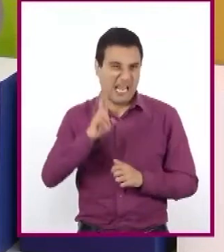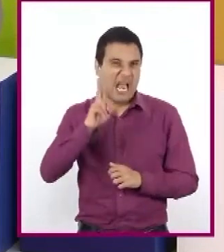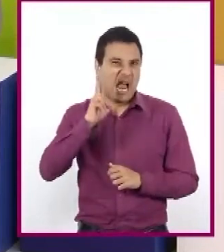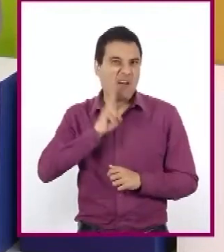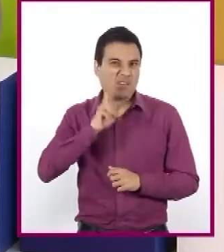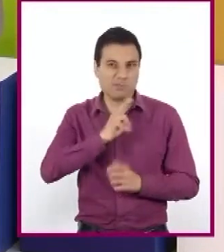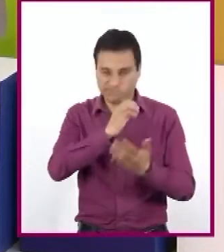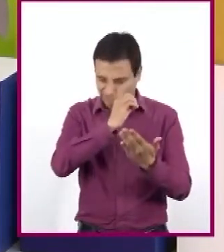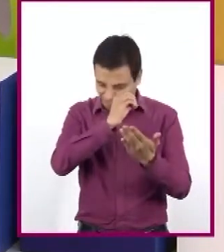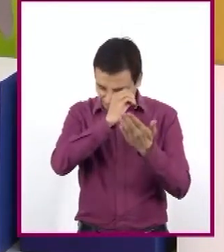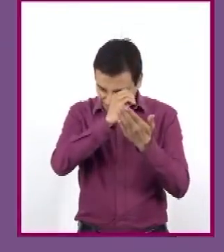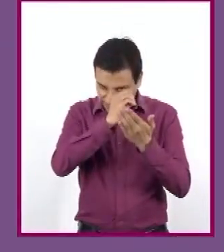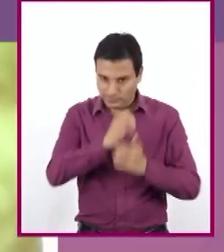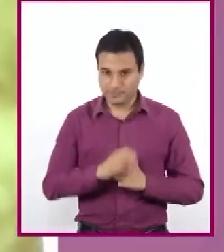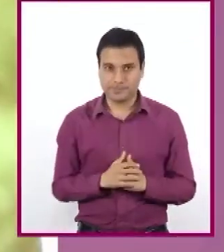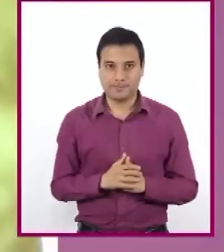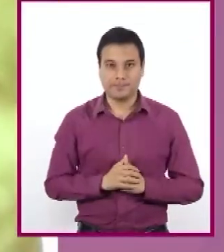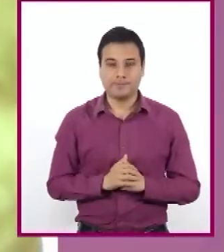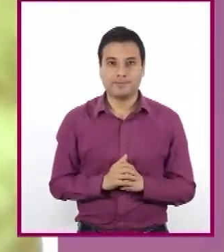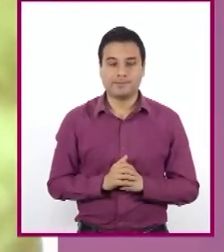digital.